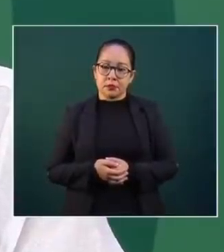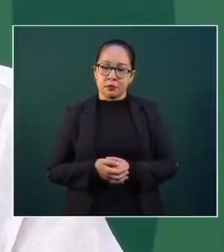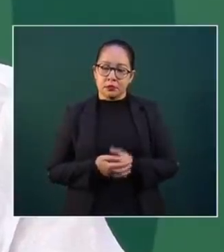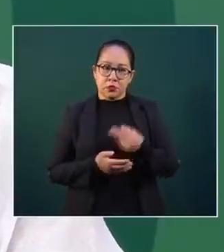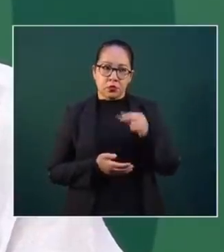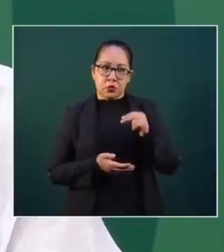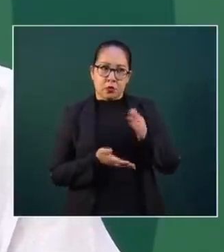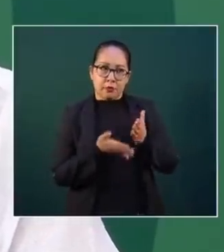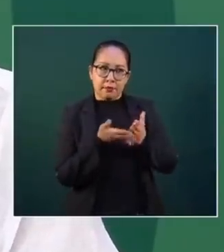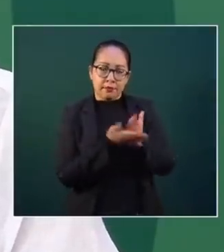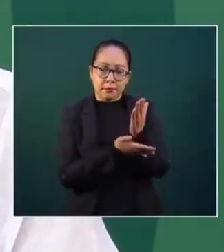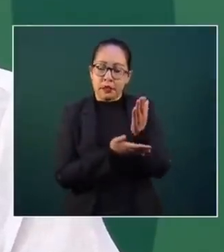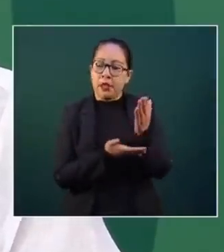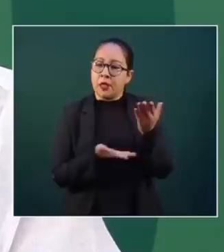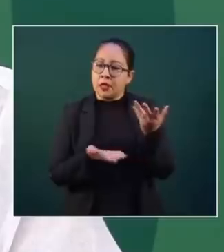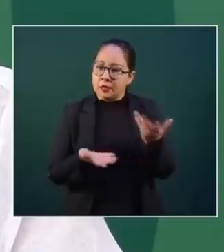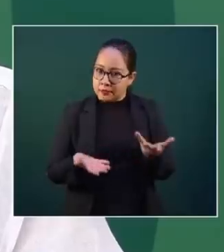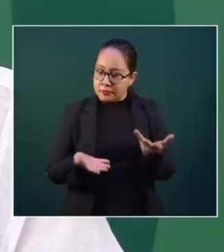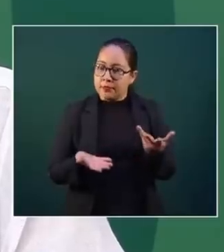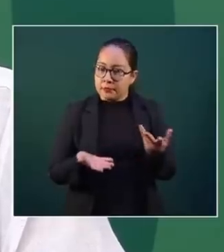pero hay que separar